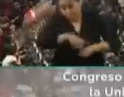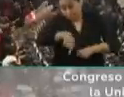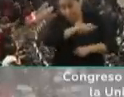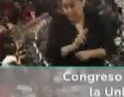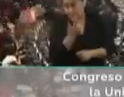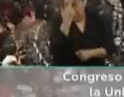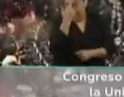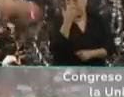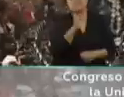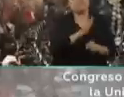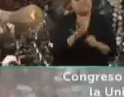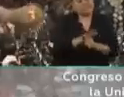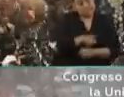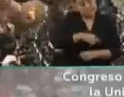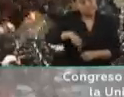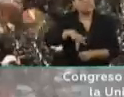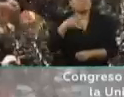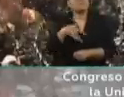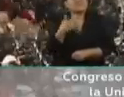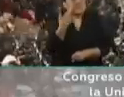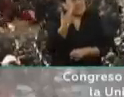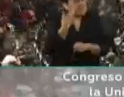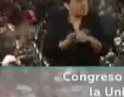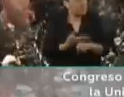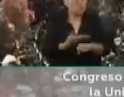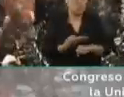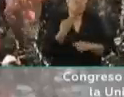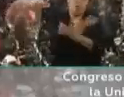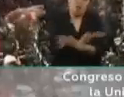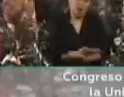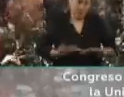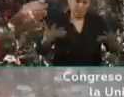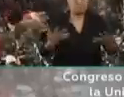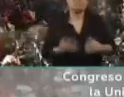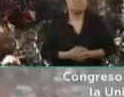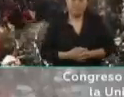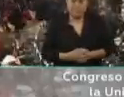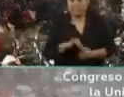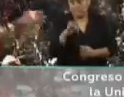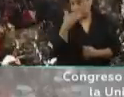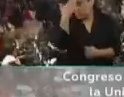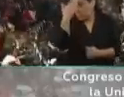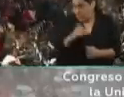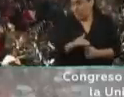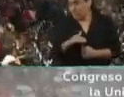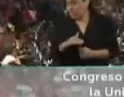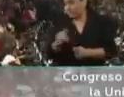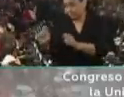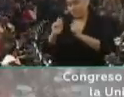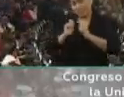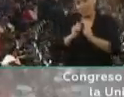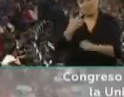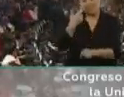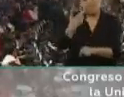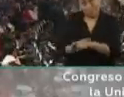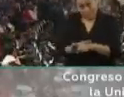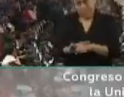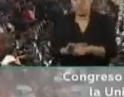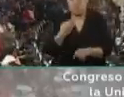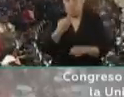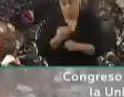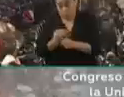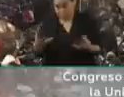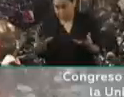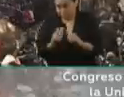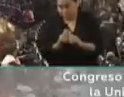una responsabilidad de enorme magnitud. Sabemos lo que recae sobre nuestros hombros. Estamos aquí